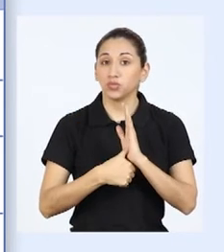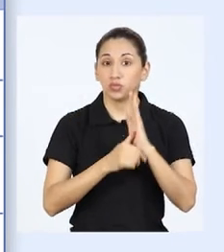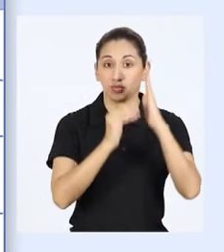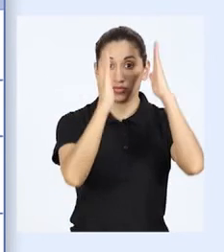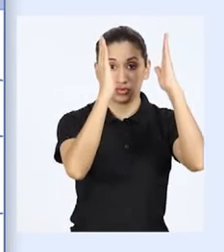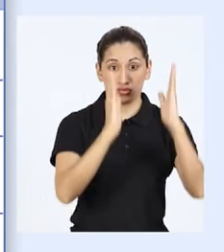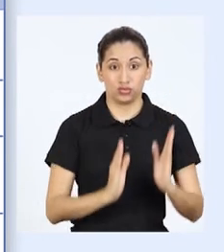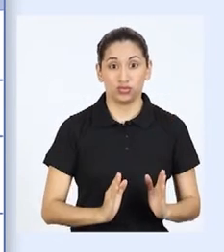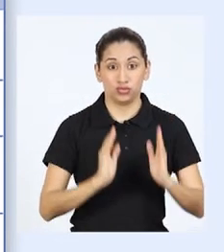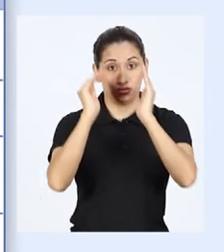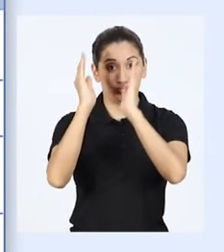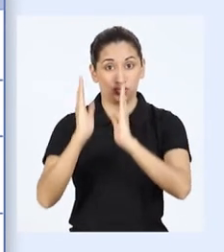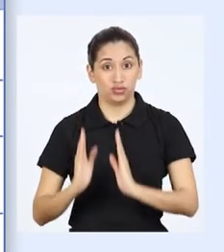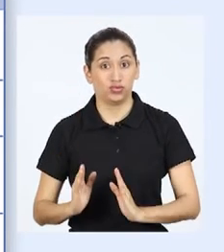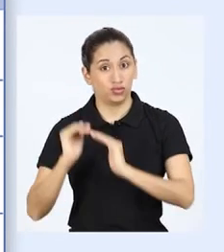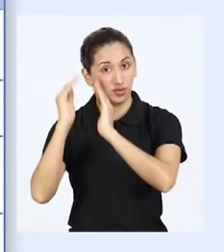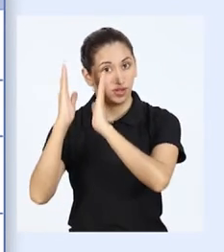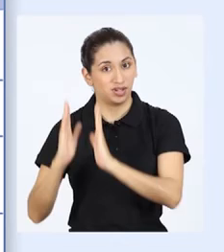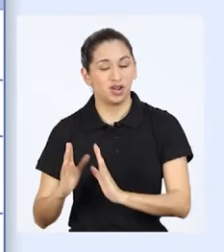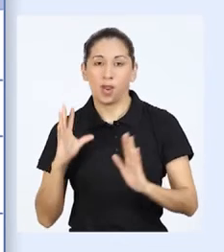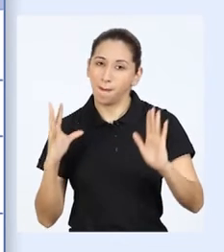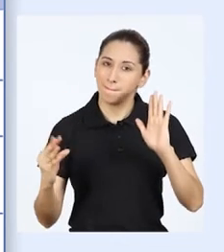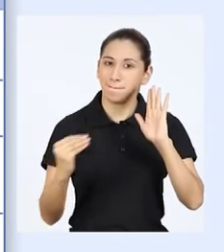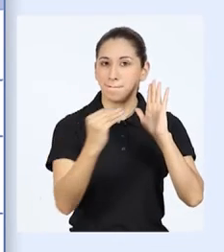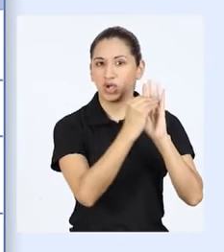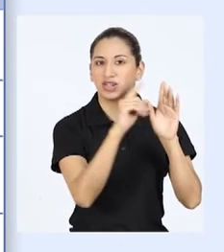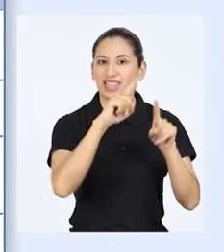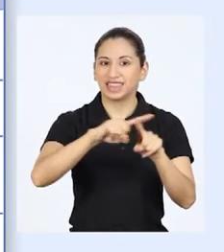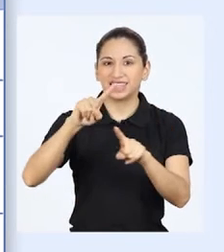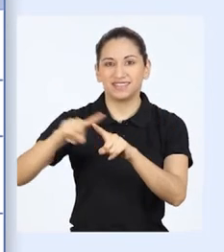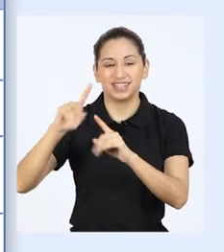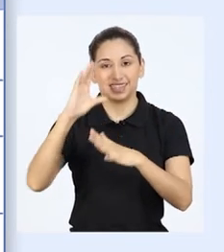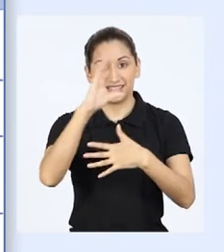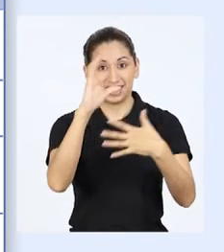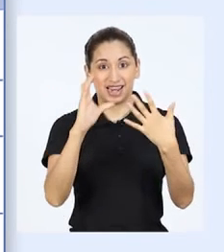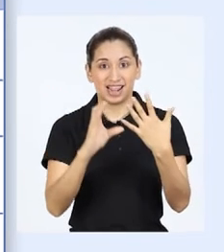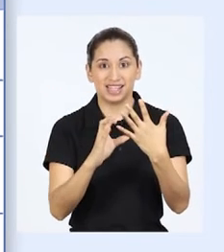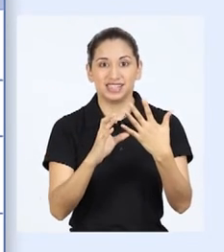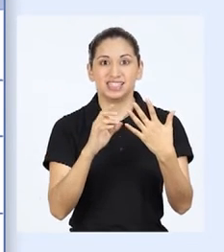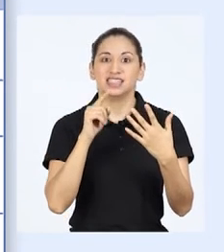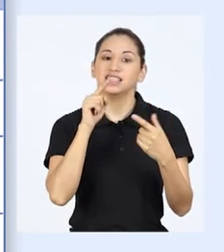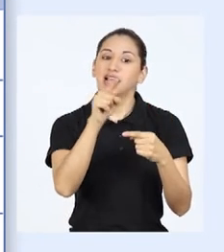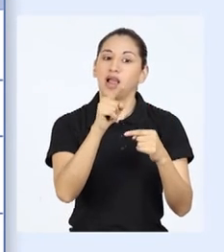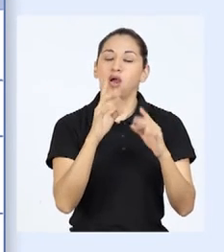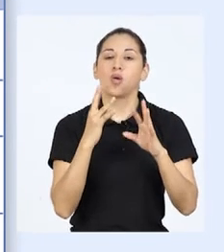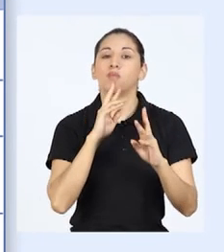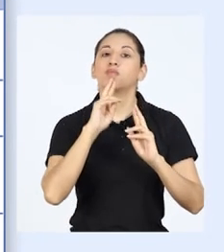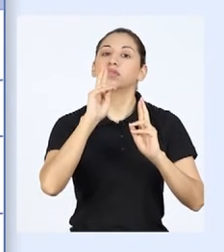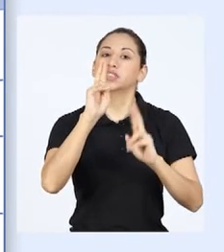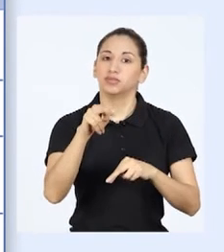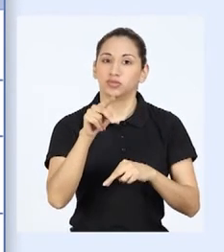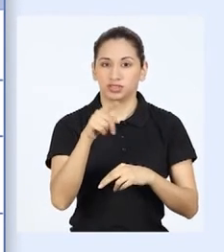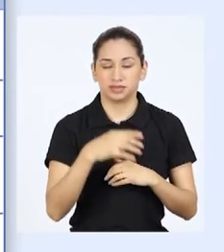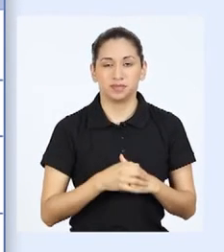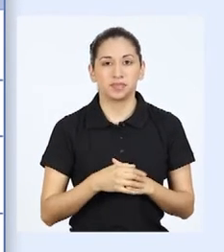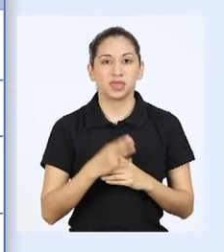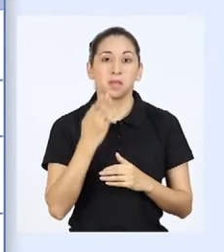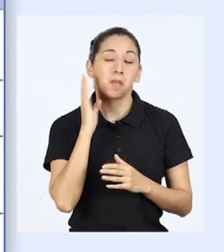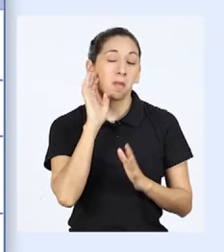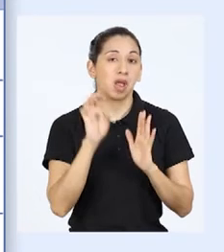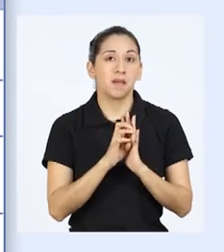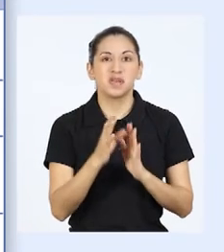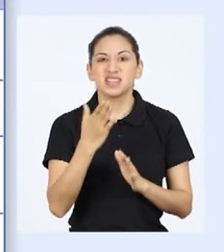columna, ponemos diferentes características que respondan a esa pregunta. Podría ser quién lo